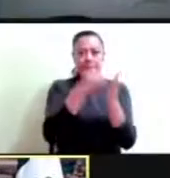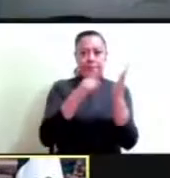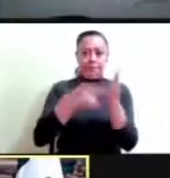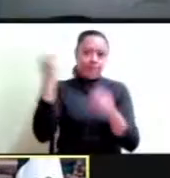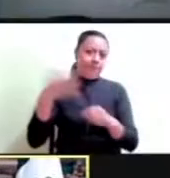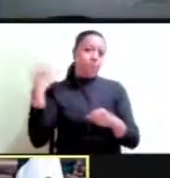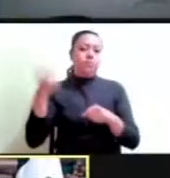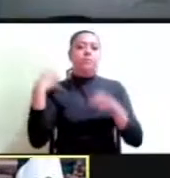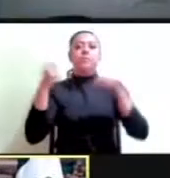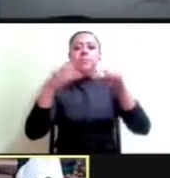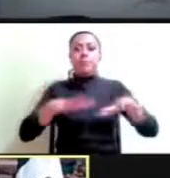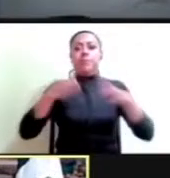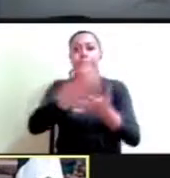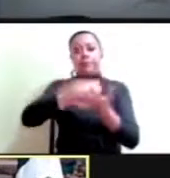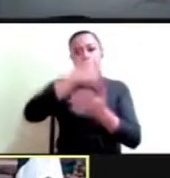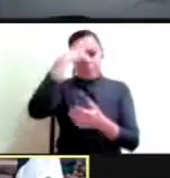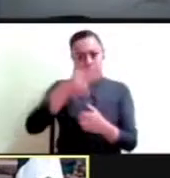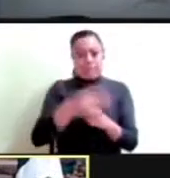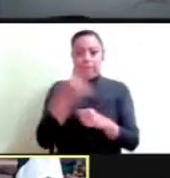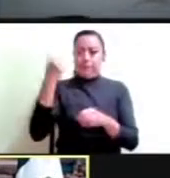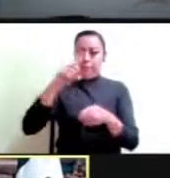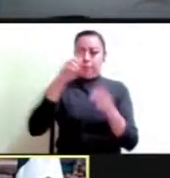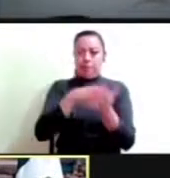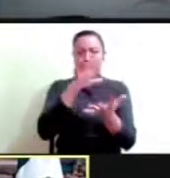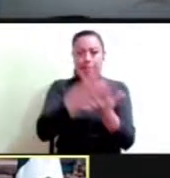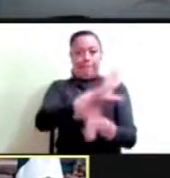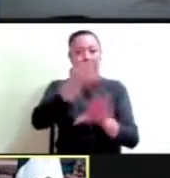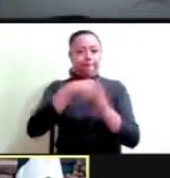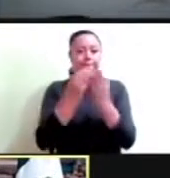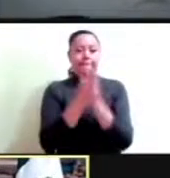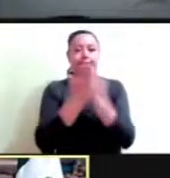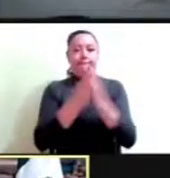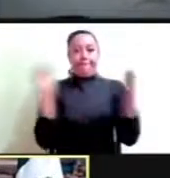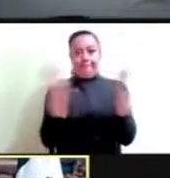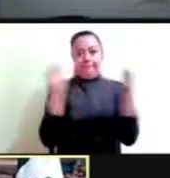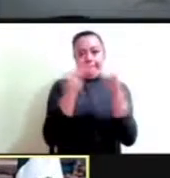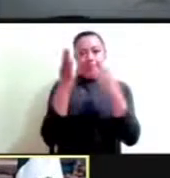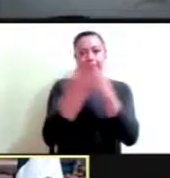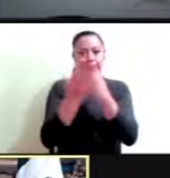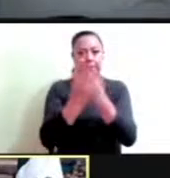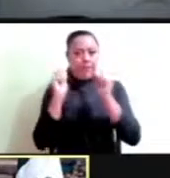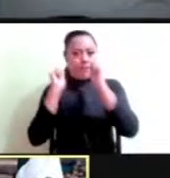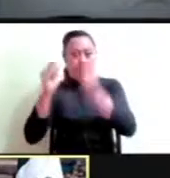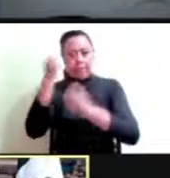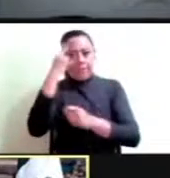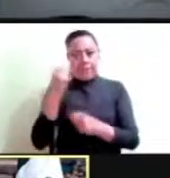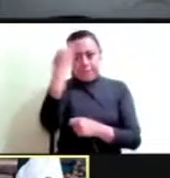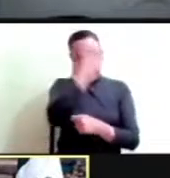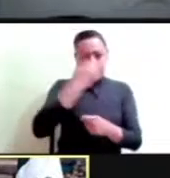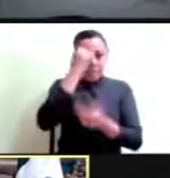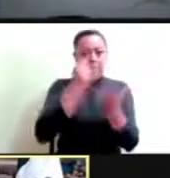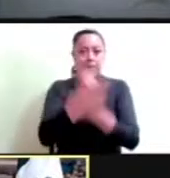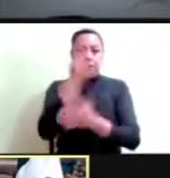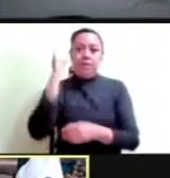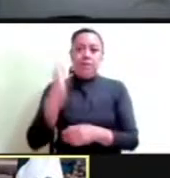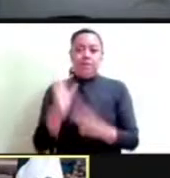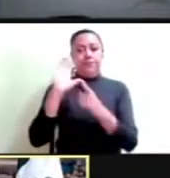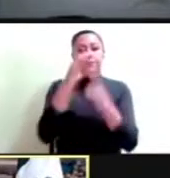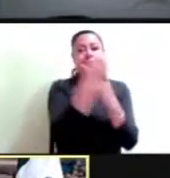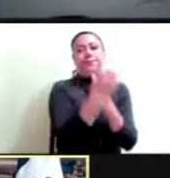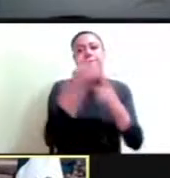Ciudad de México, se instruye su inserción íntegra en el diario de los debates y se turnará para su análisis y dictamen a la Comisión de